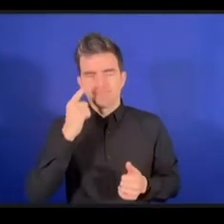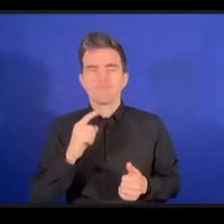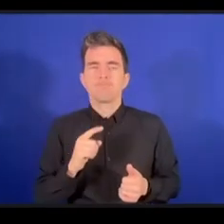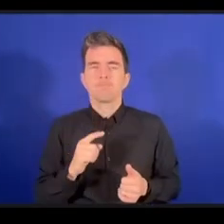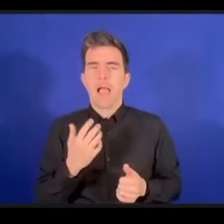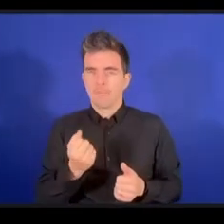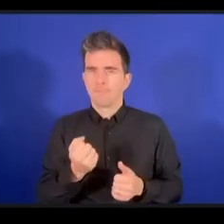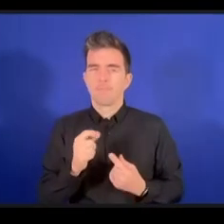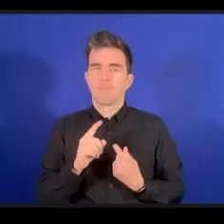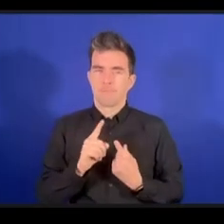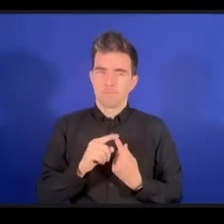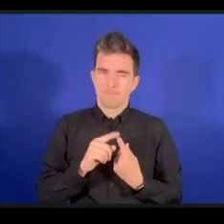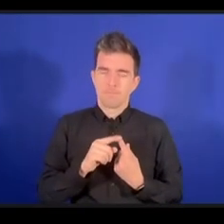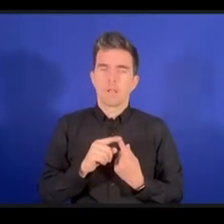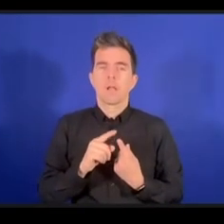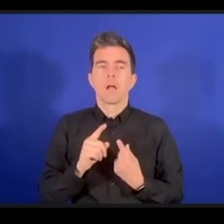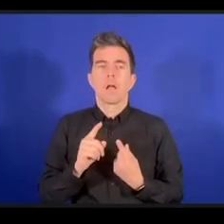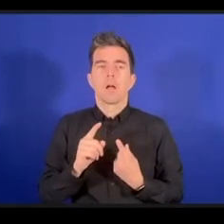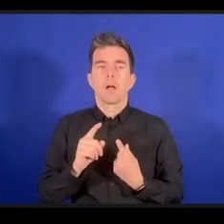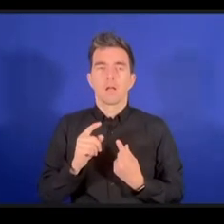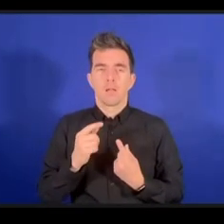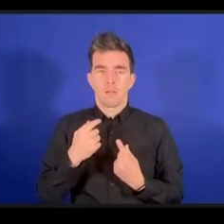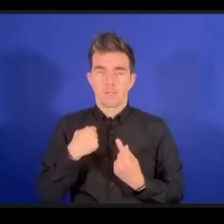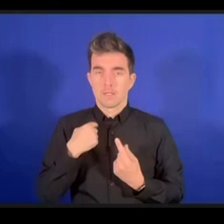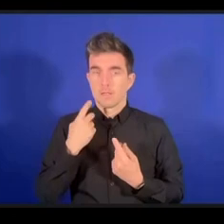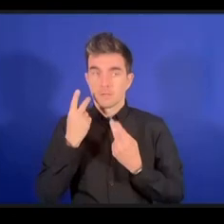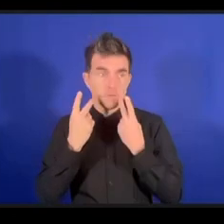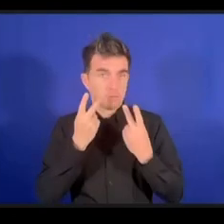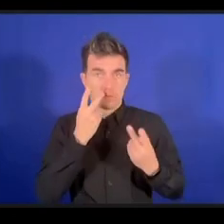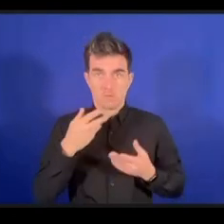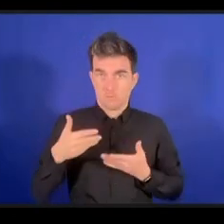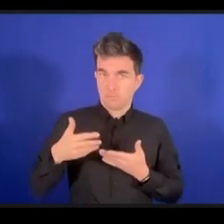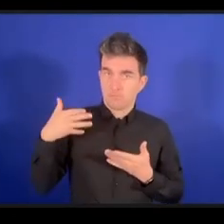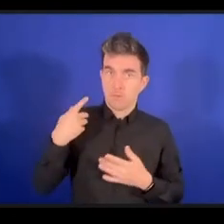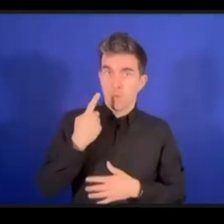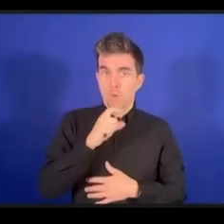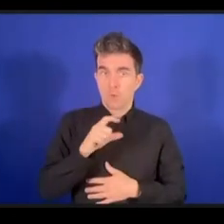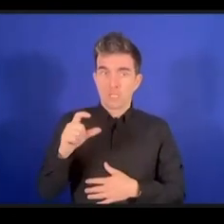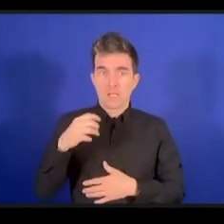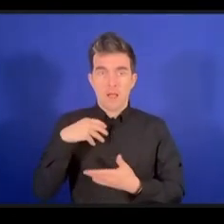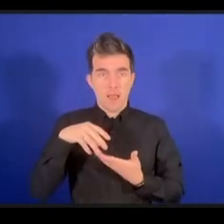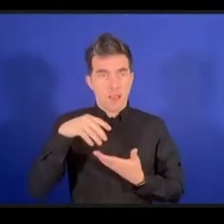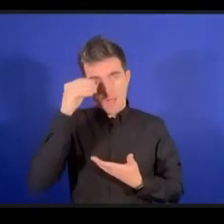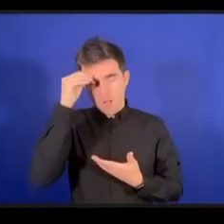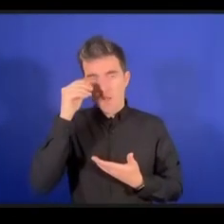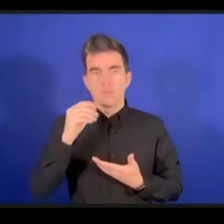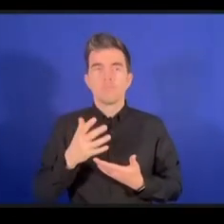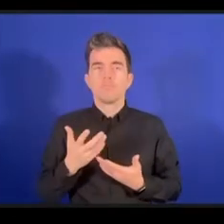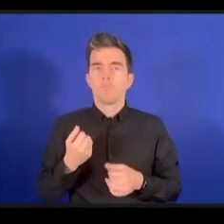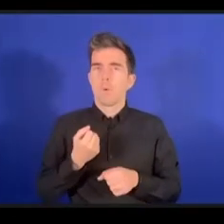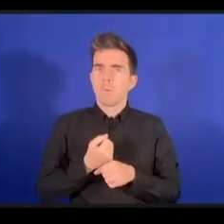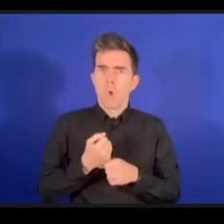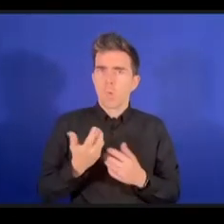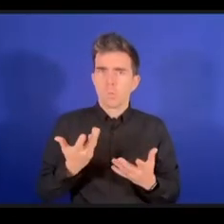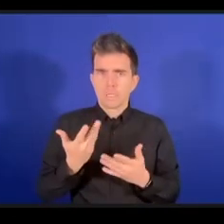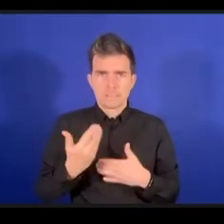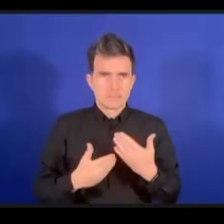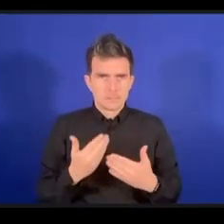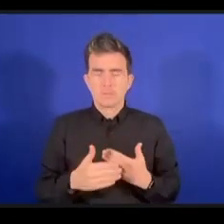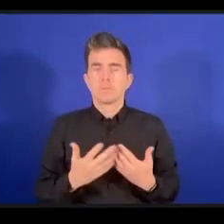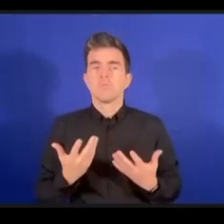aquí esta semana y es hasta qué punto el trabajo que realizamos en el sistema educativo en cuanto al acceso al